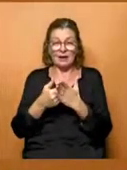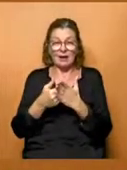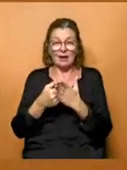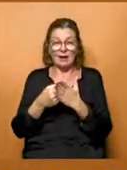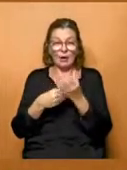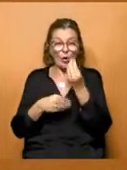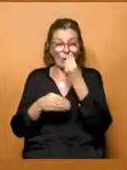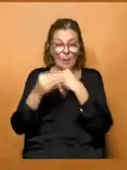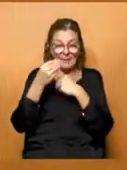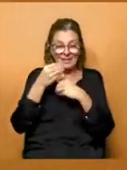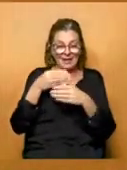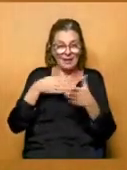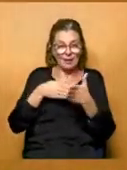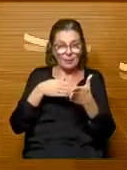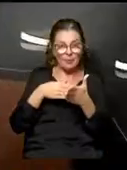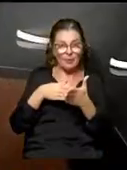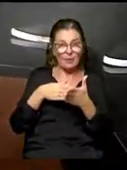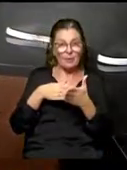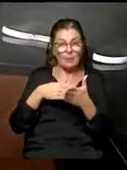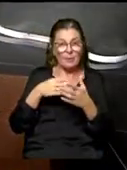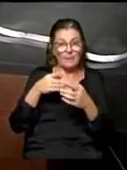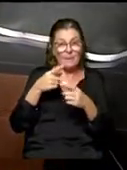alimentaria moderada o grave.